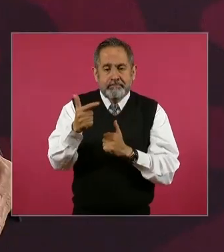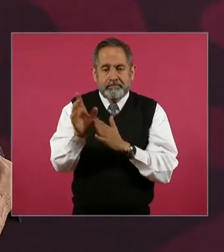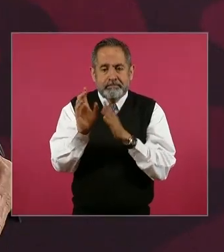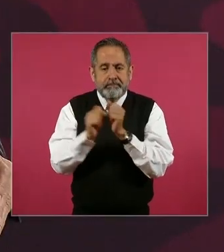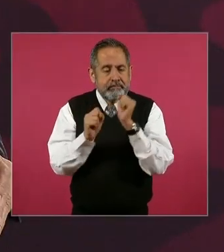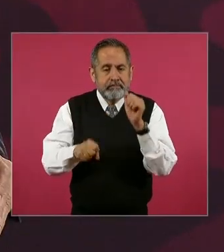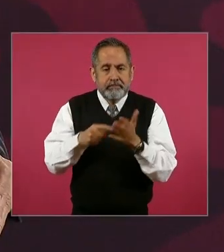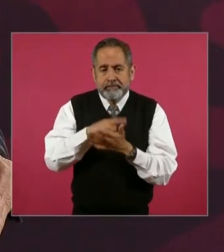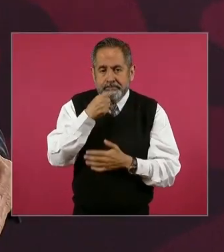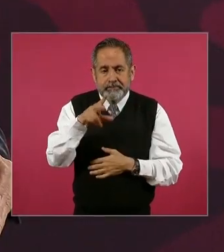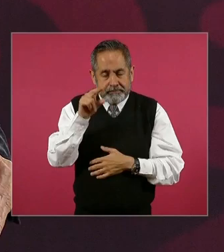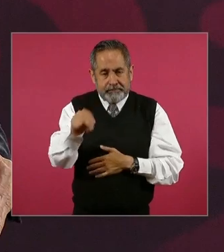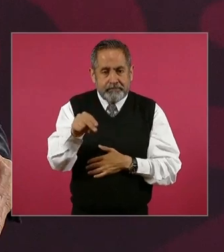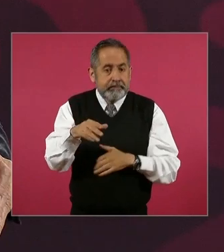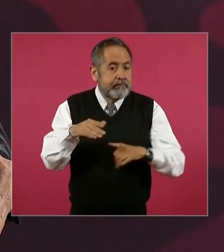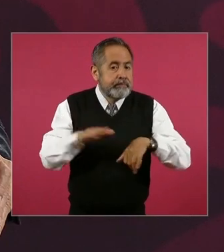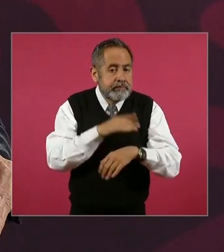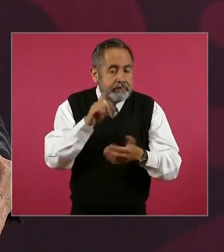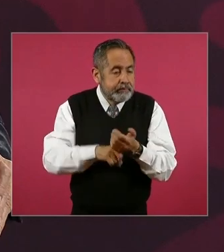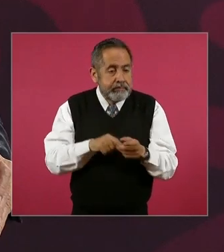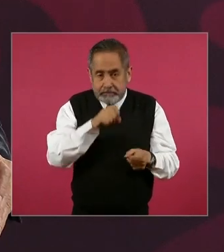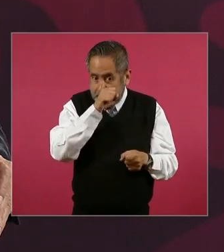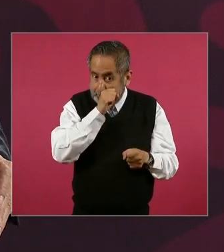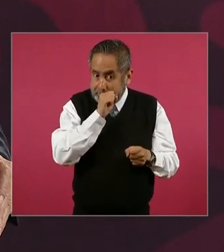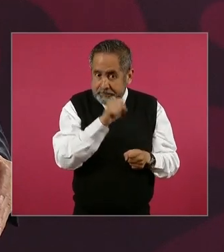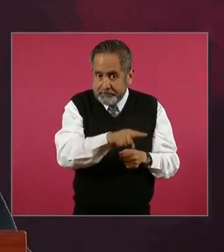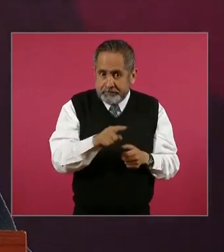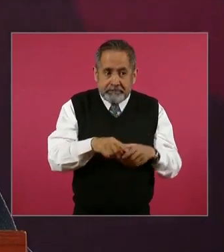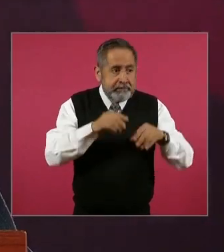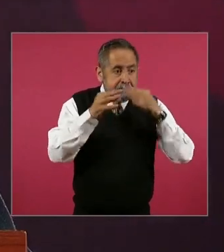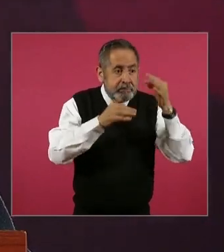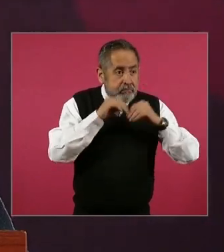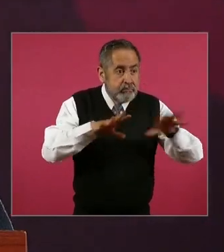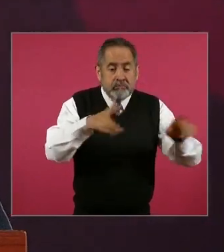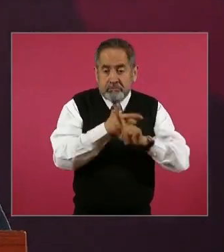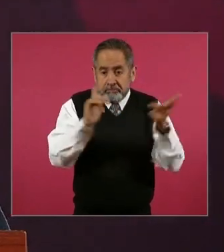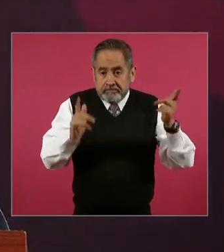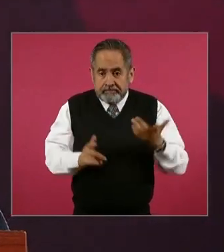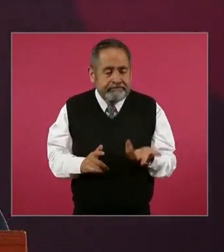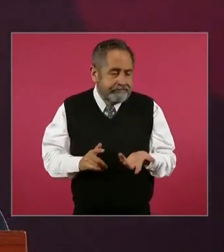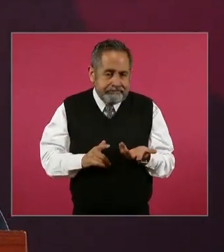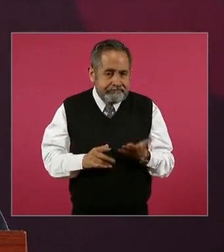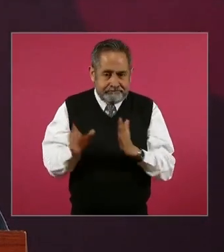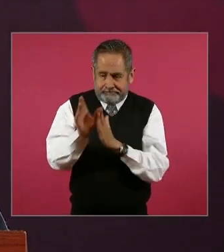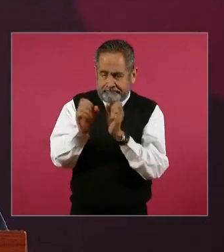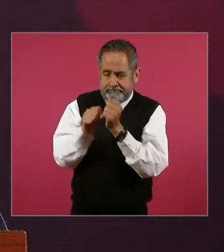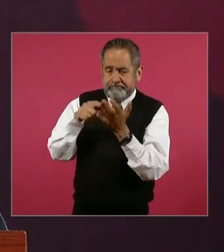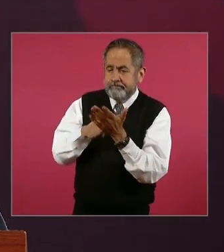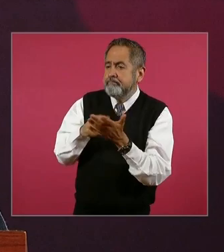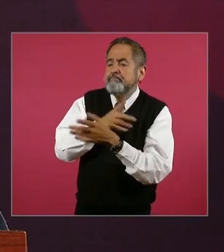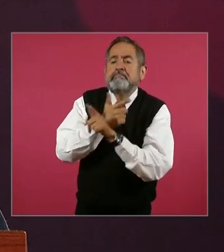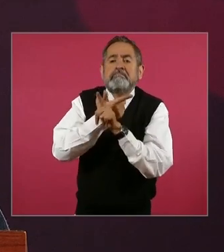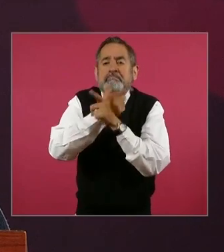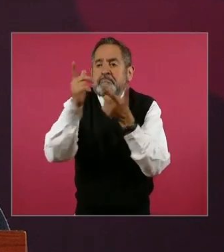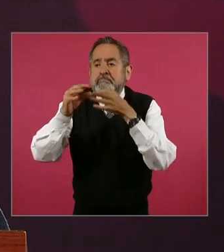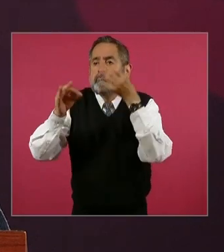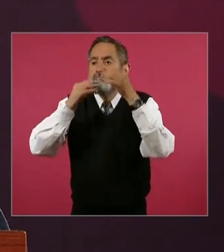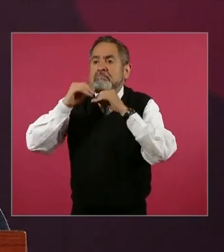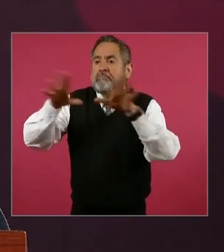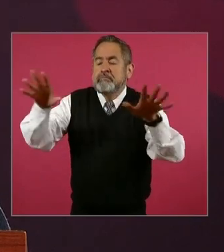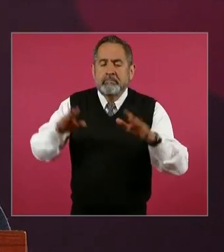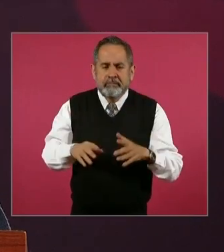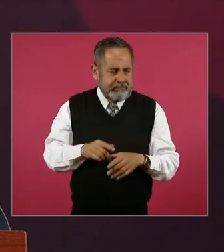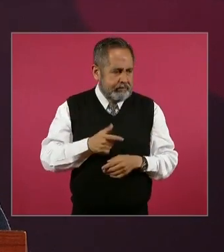Constitución porque entonces ya la difusión no es tan Libre como pretende la Carta Magna